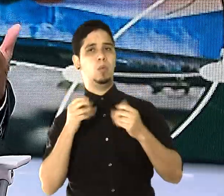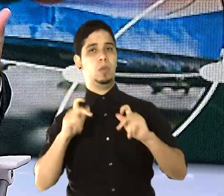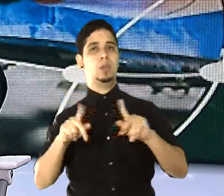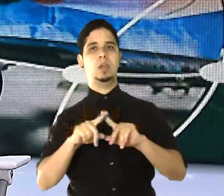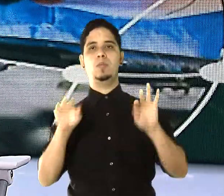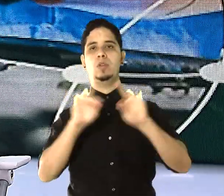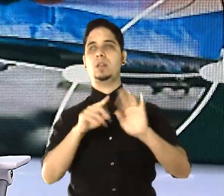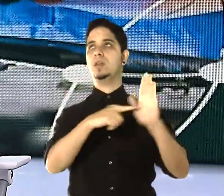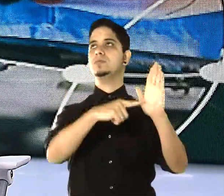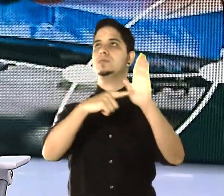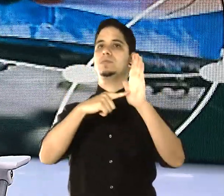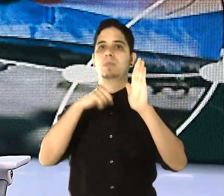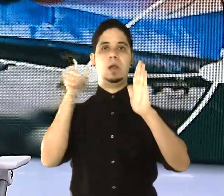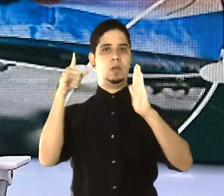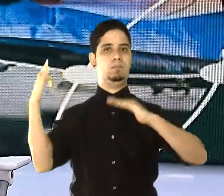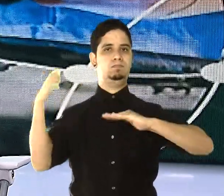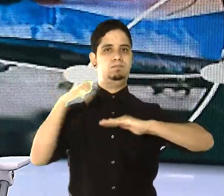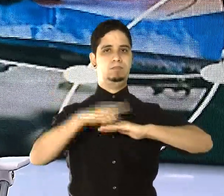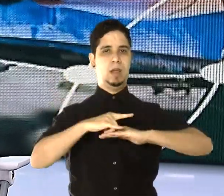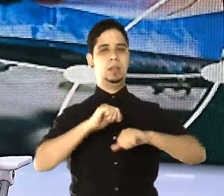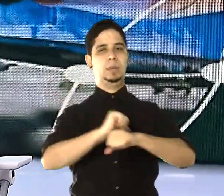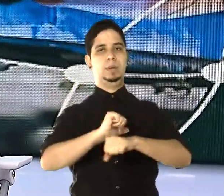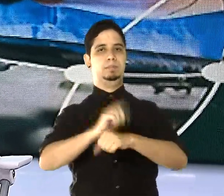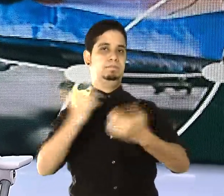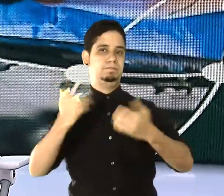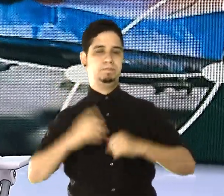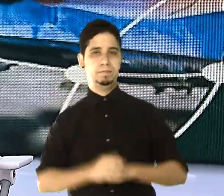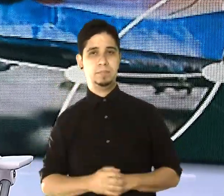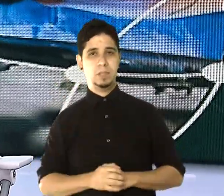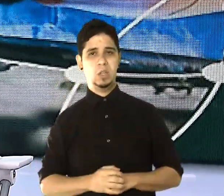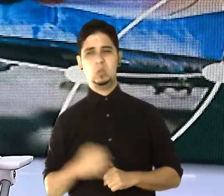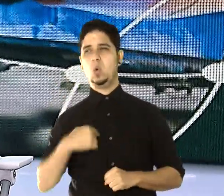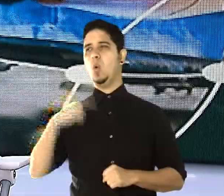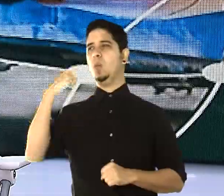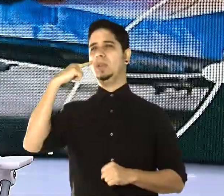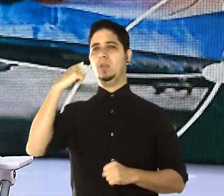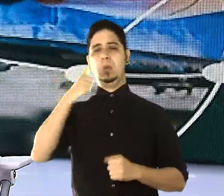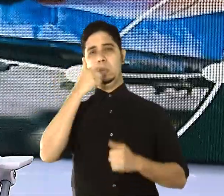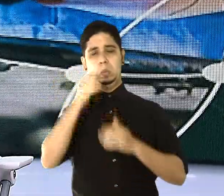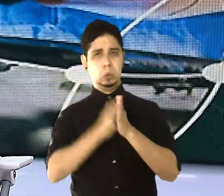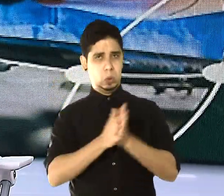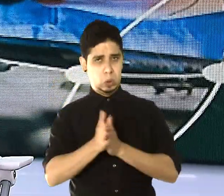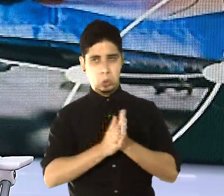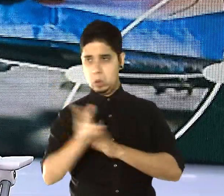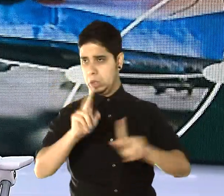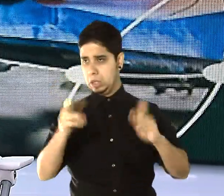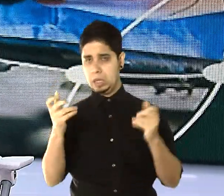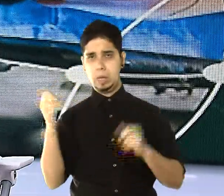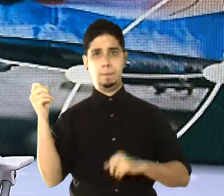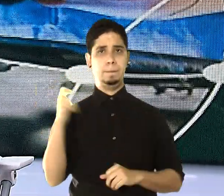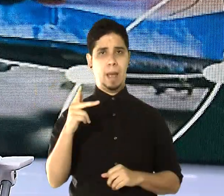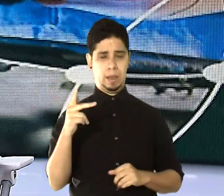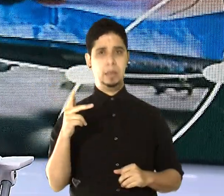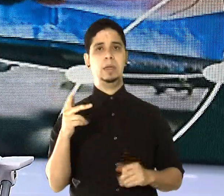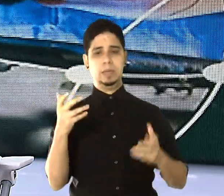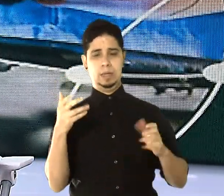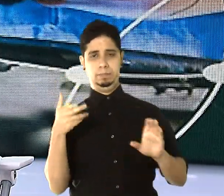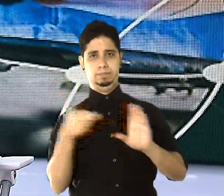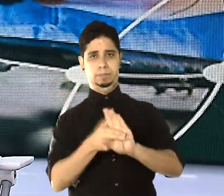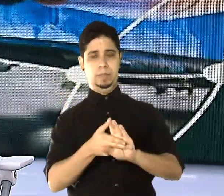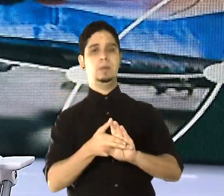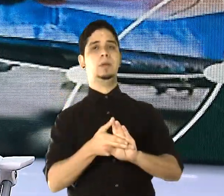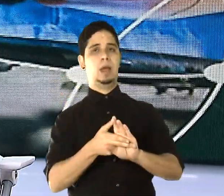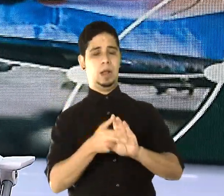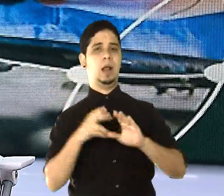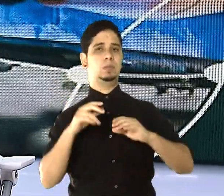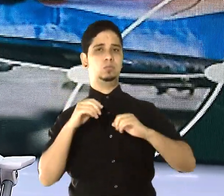conocer. Yo creo que hay un interés genuino de personas que quieren regresar, ser parte de esa reconstrucción, y